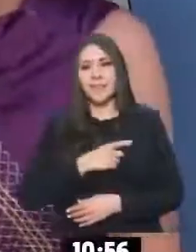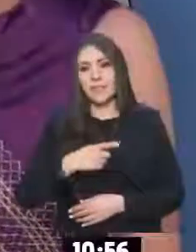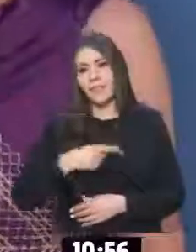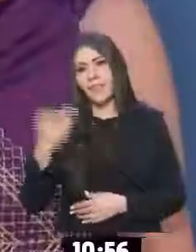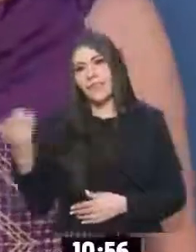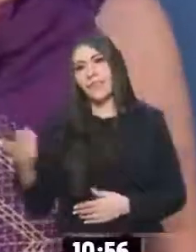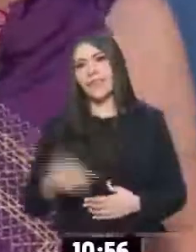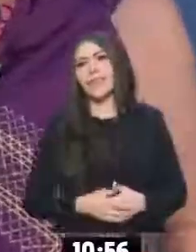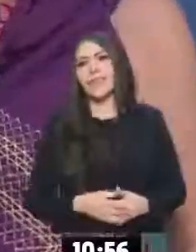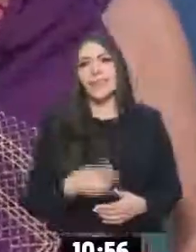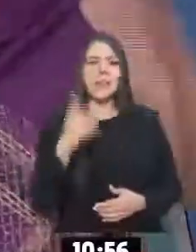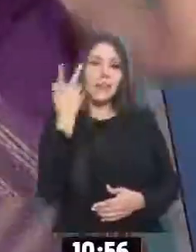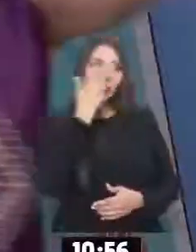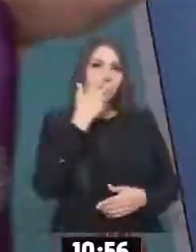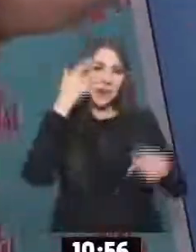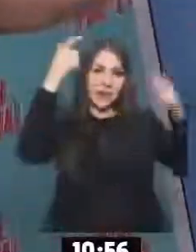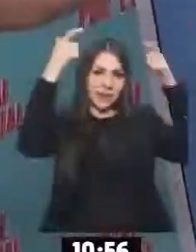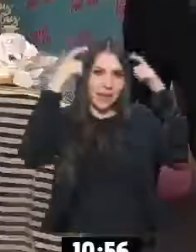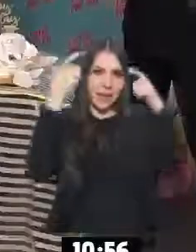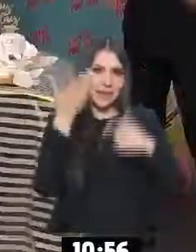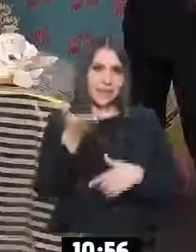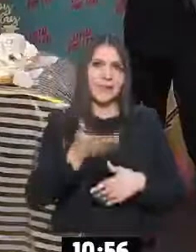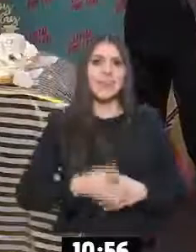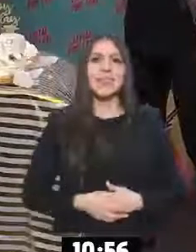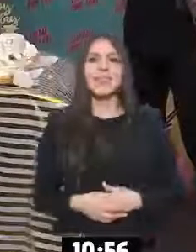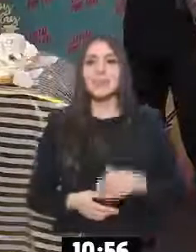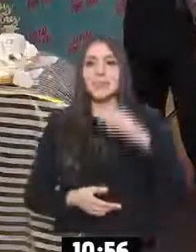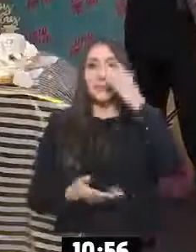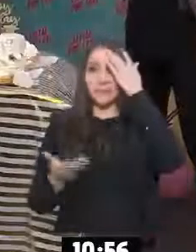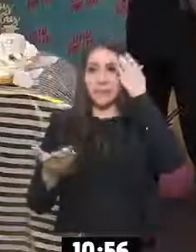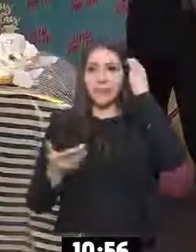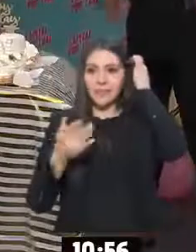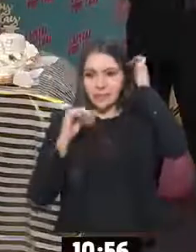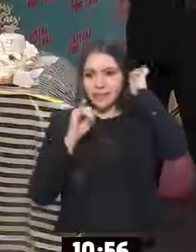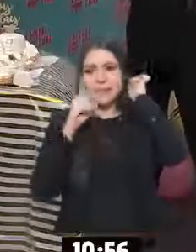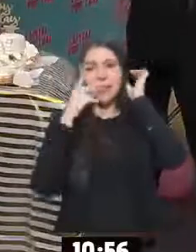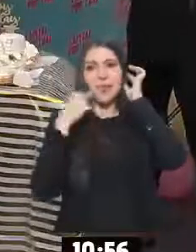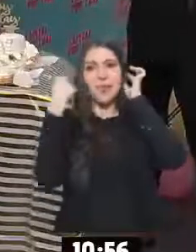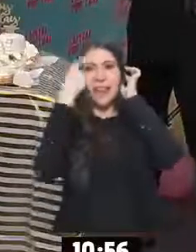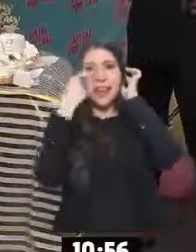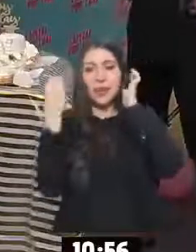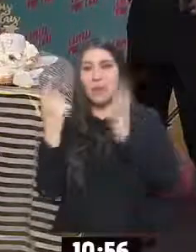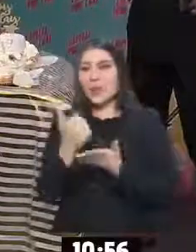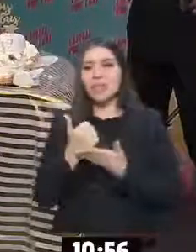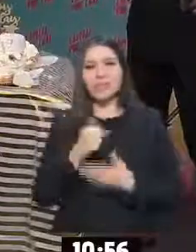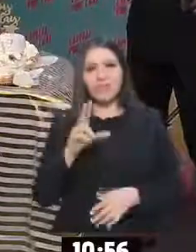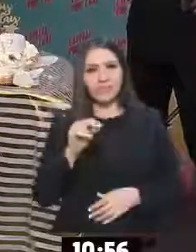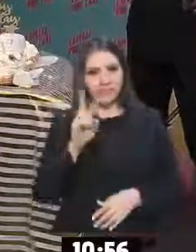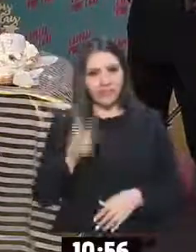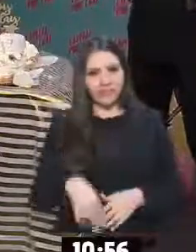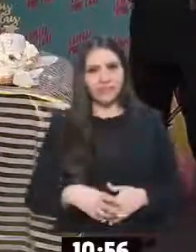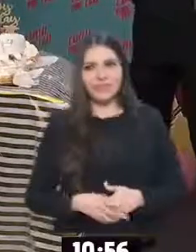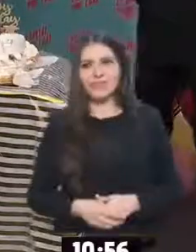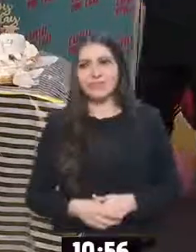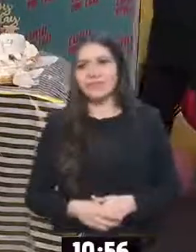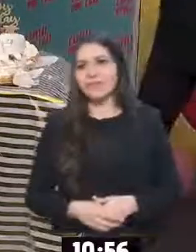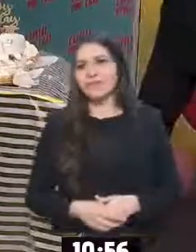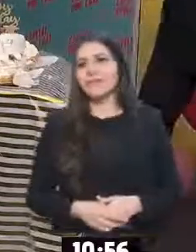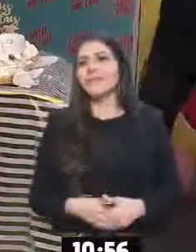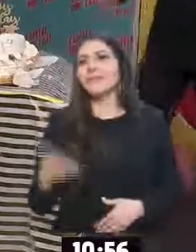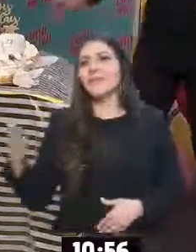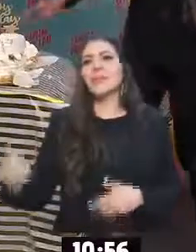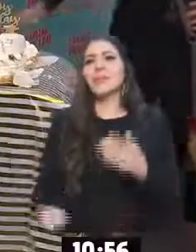Corto, largo. Mira qué guapa te ves. Corto. Oye, sí, nomás, la cara era lo que no me ayuda, ¿verdad? No, sí, muy bien. Claro. Oye, Ángel, lo que andas